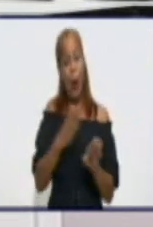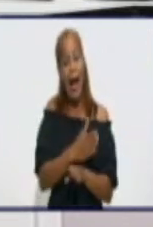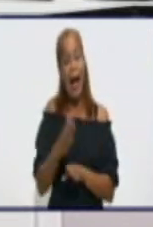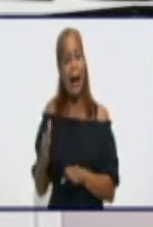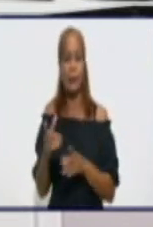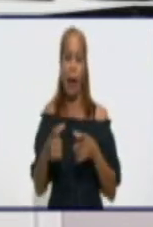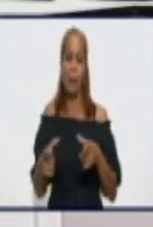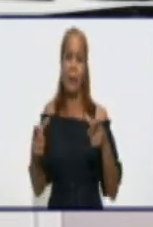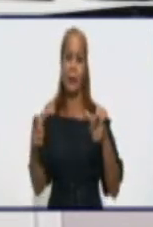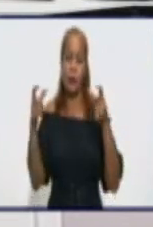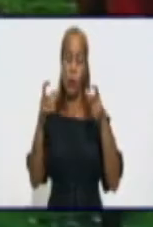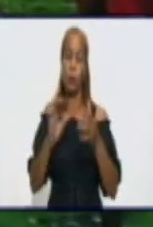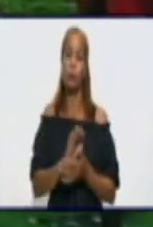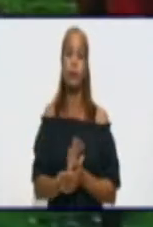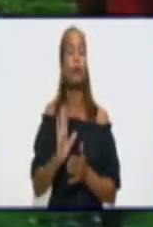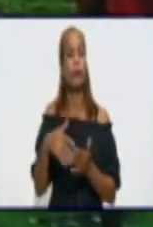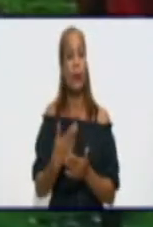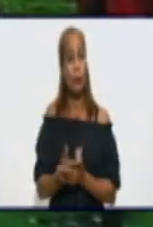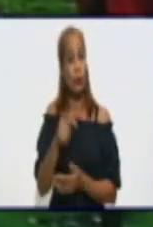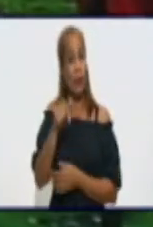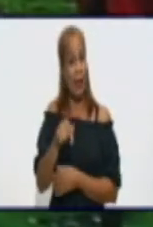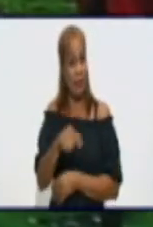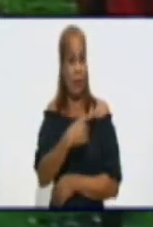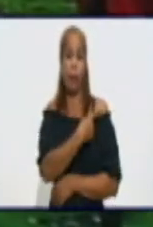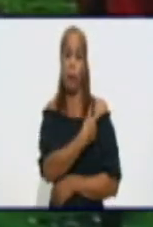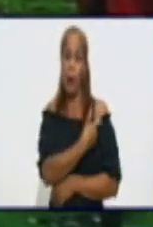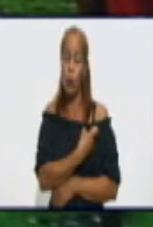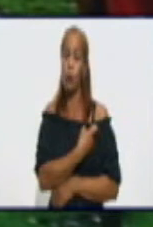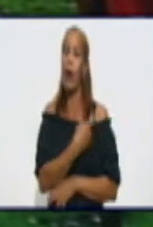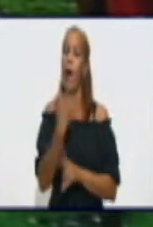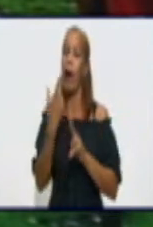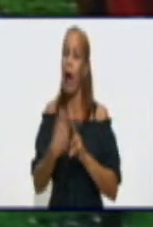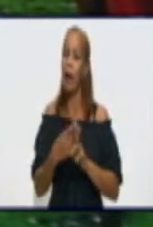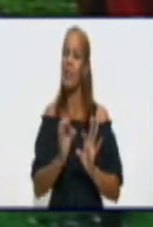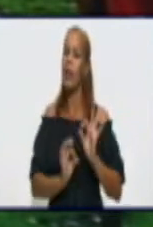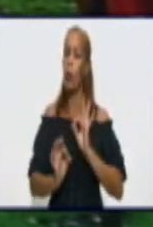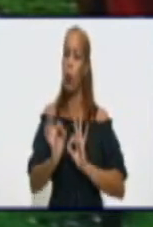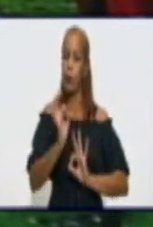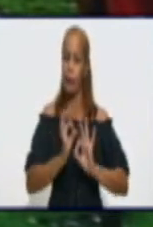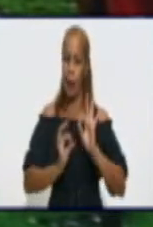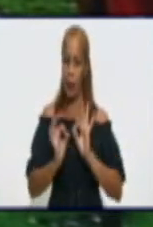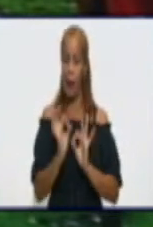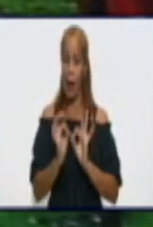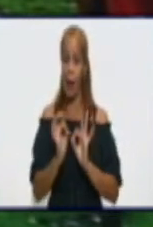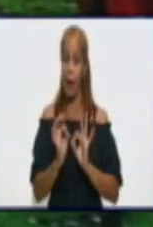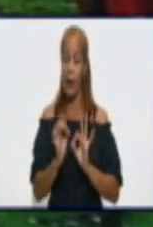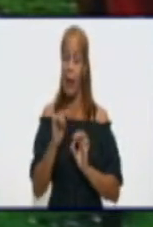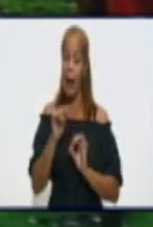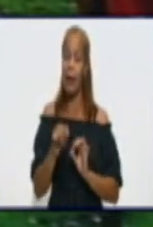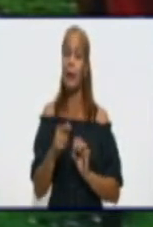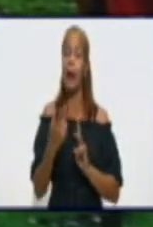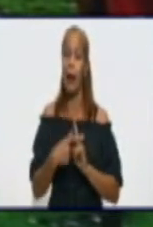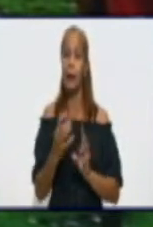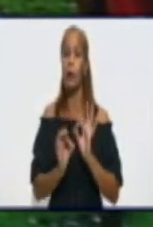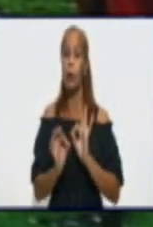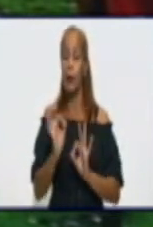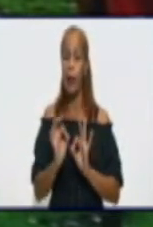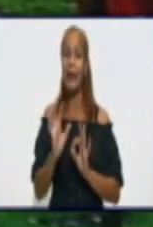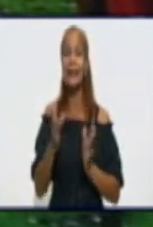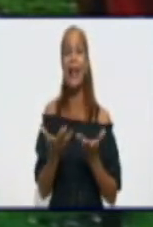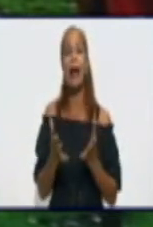esta vacuna hay que cuidarla. Esta vacuna es como un tesoro que está en las manos de Encomet, en